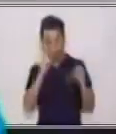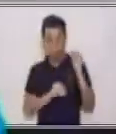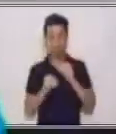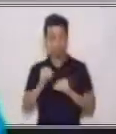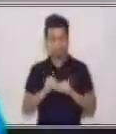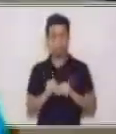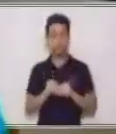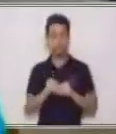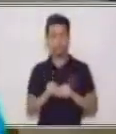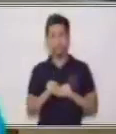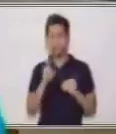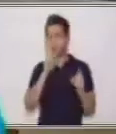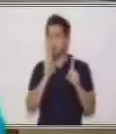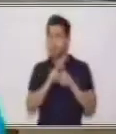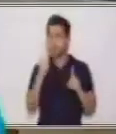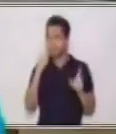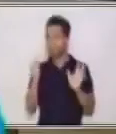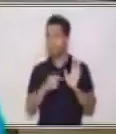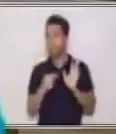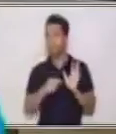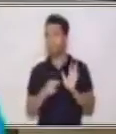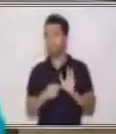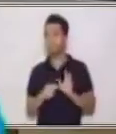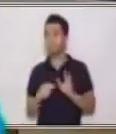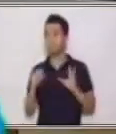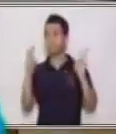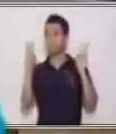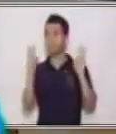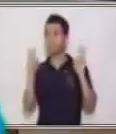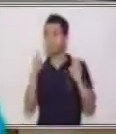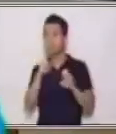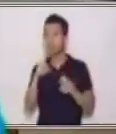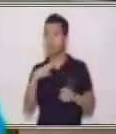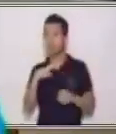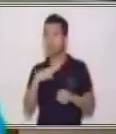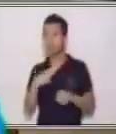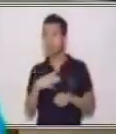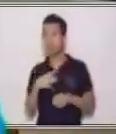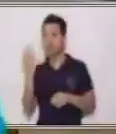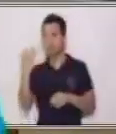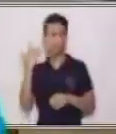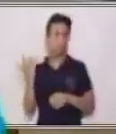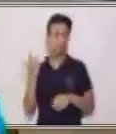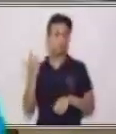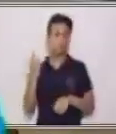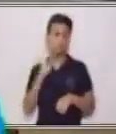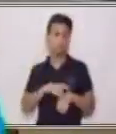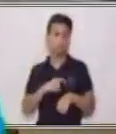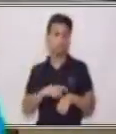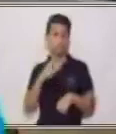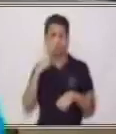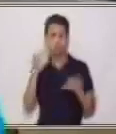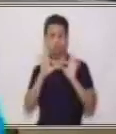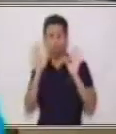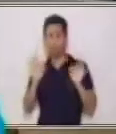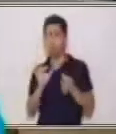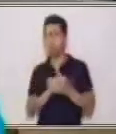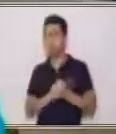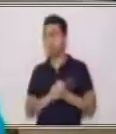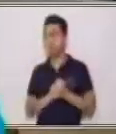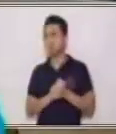eso, tener presente que es sobre algún tema que has tenido en algún momento, algún tipo como de referencia.